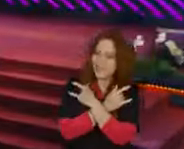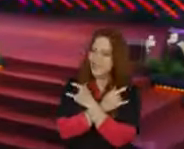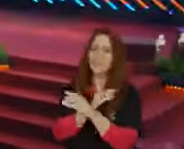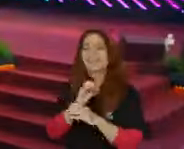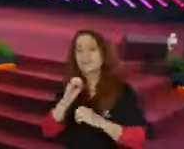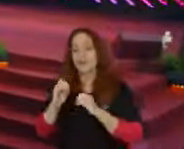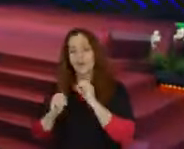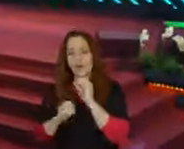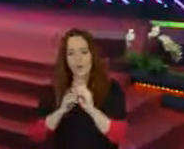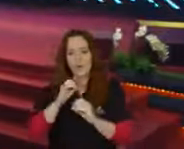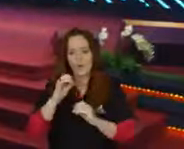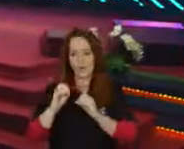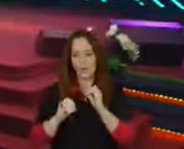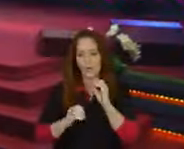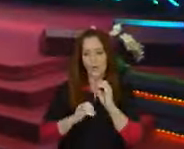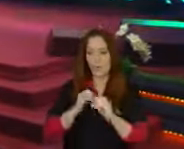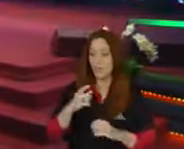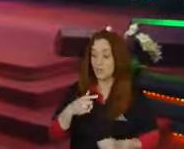oh. Yo me